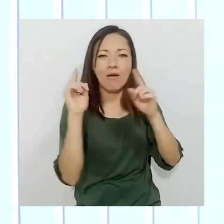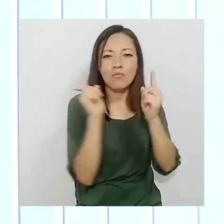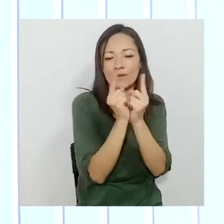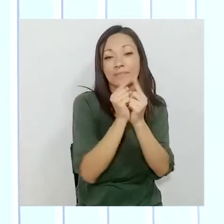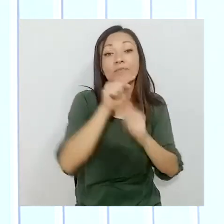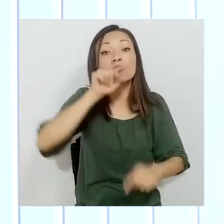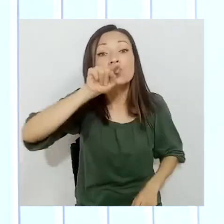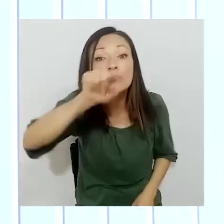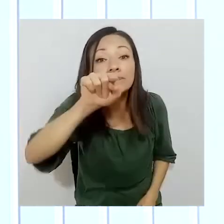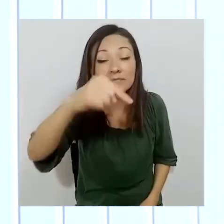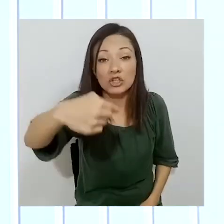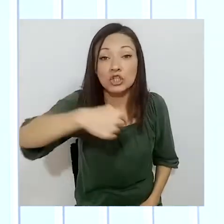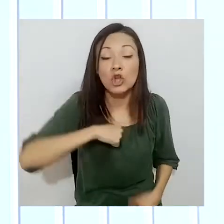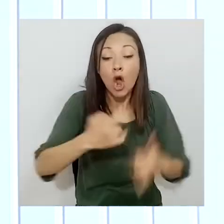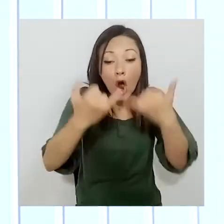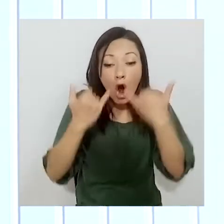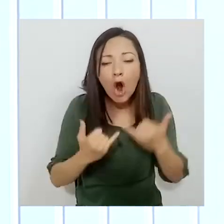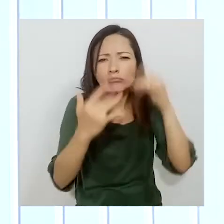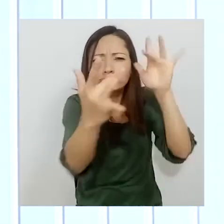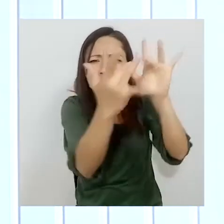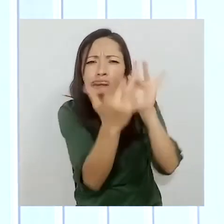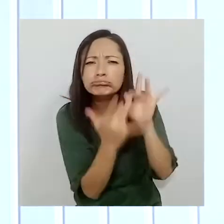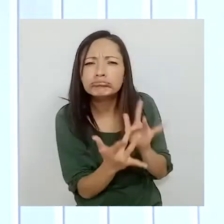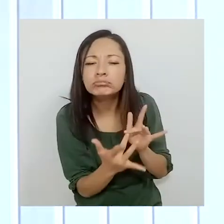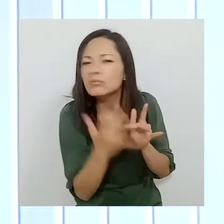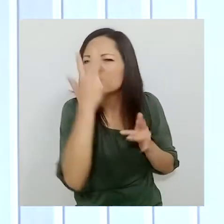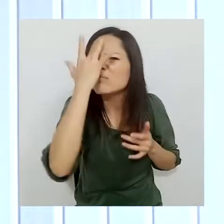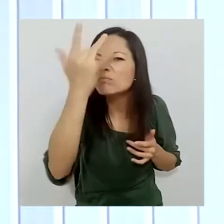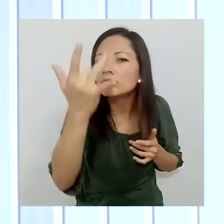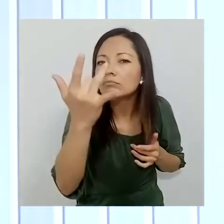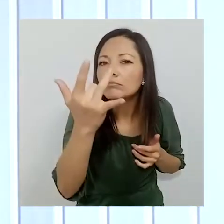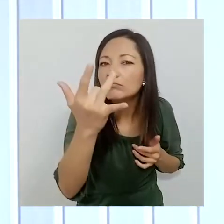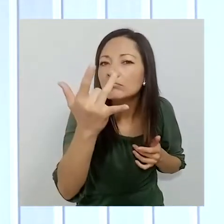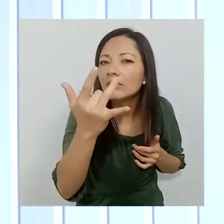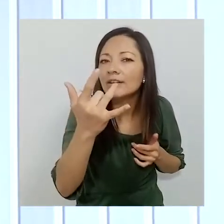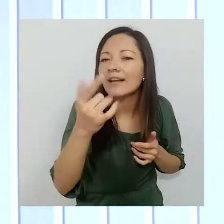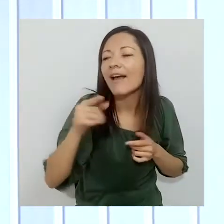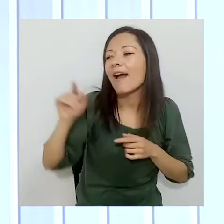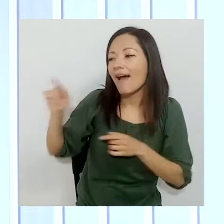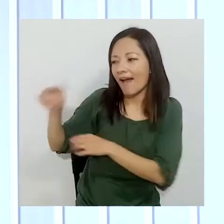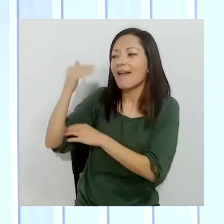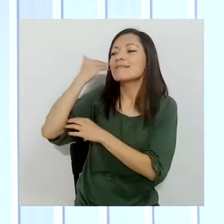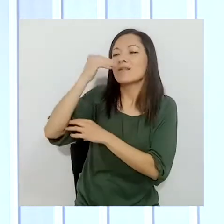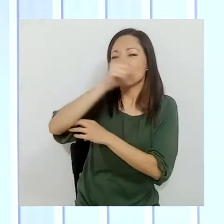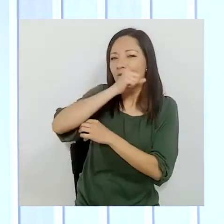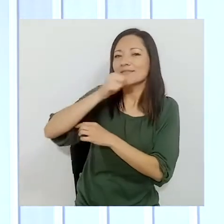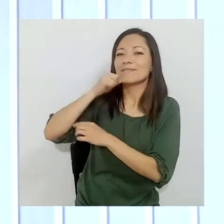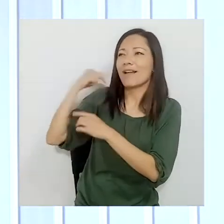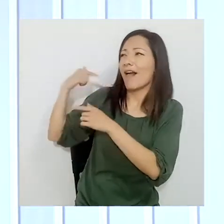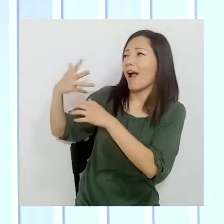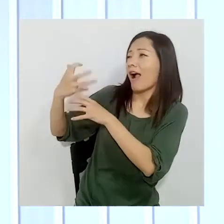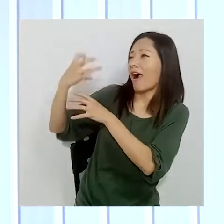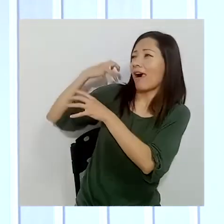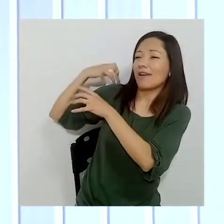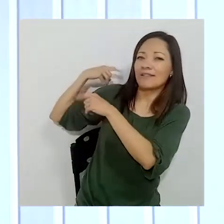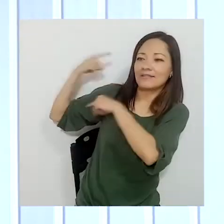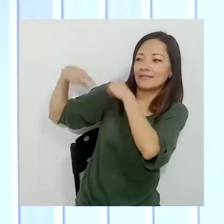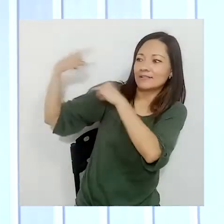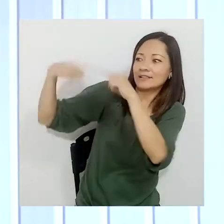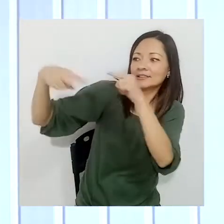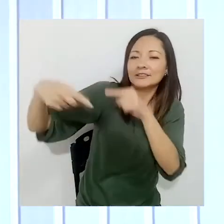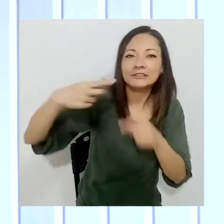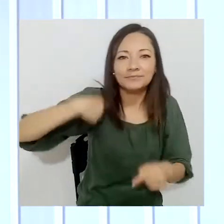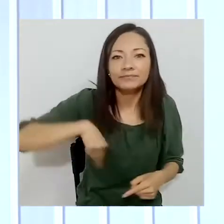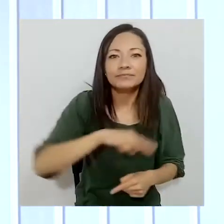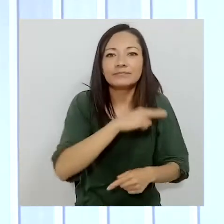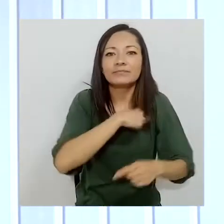yo estamos aquí hoy conectados porque alguien fue esa mujer samaritana, que habiéndose encontrado con él